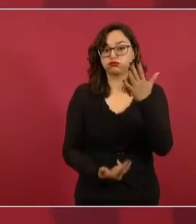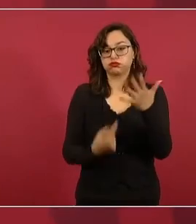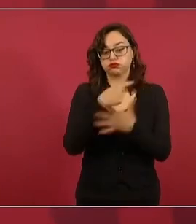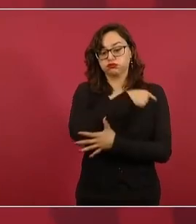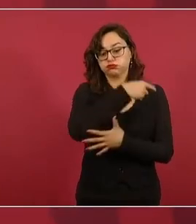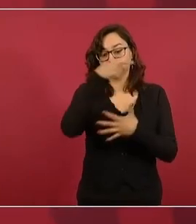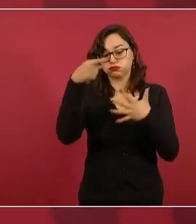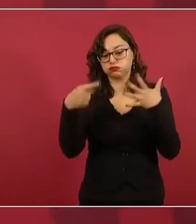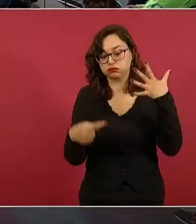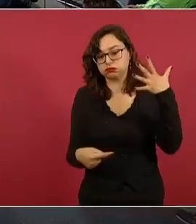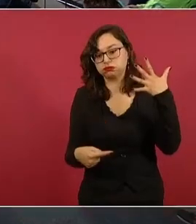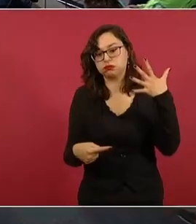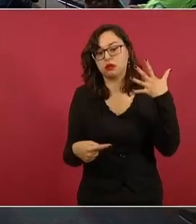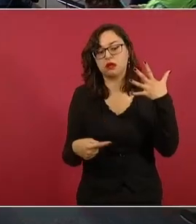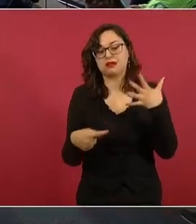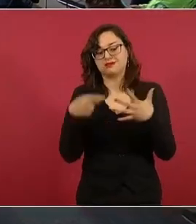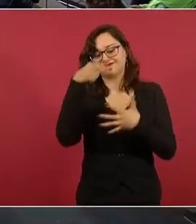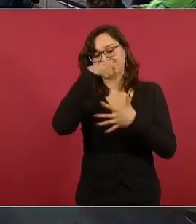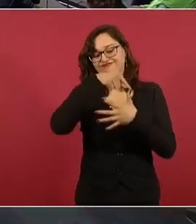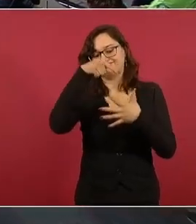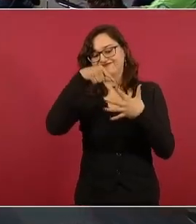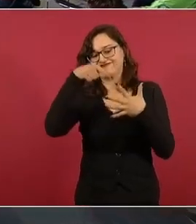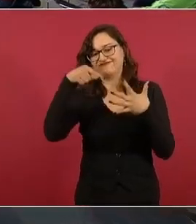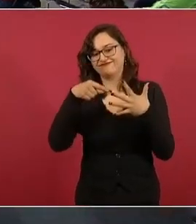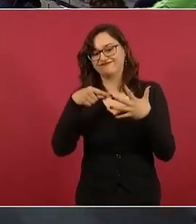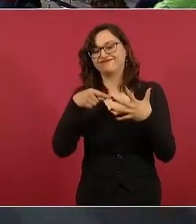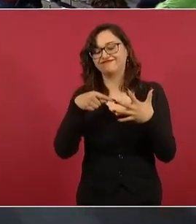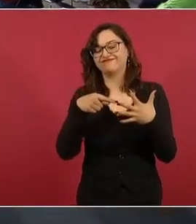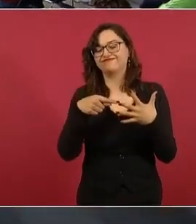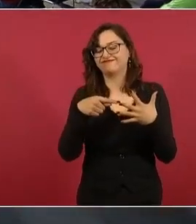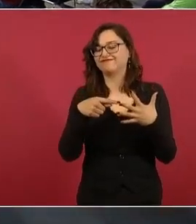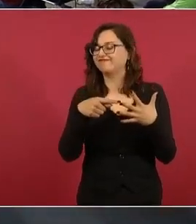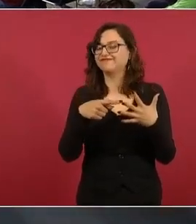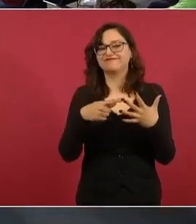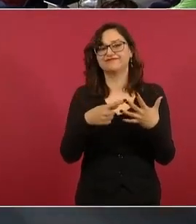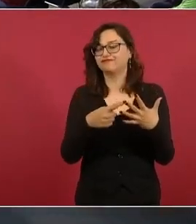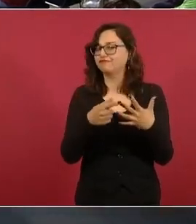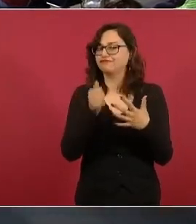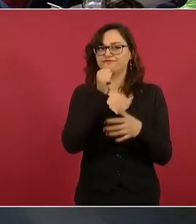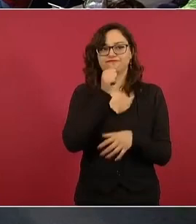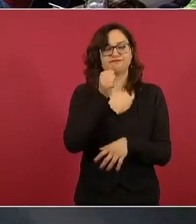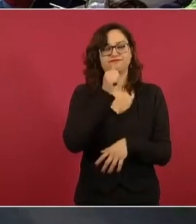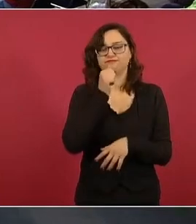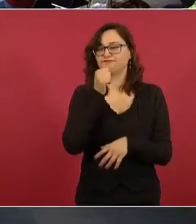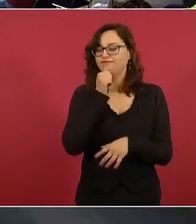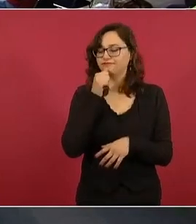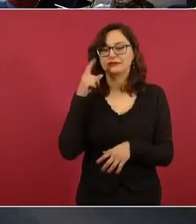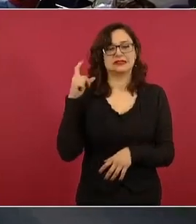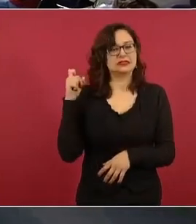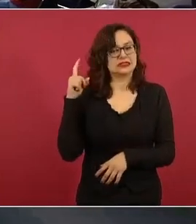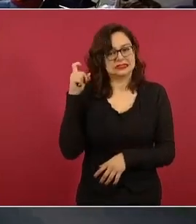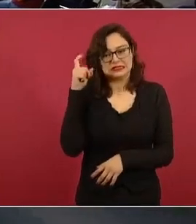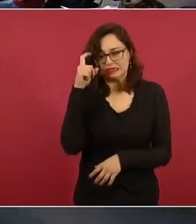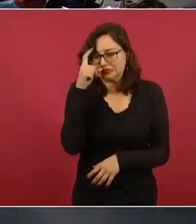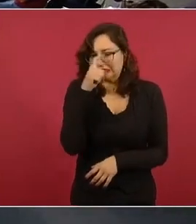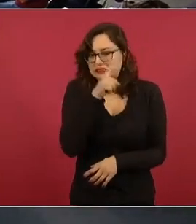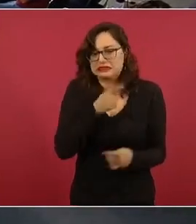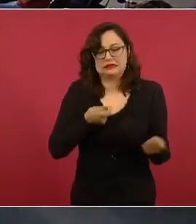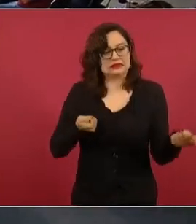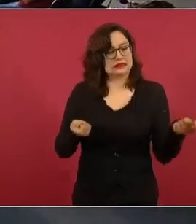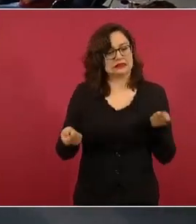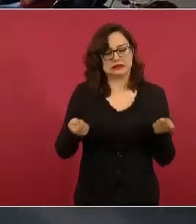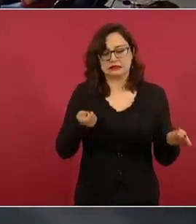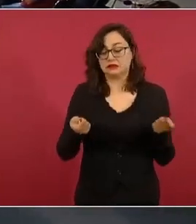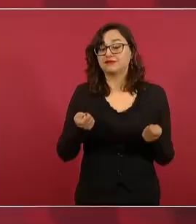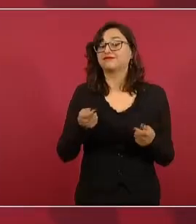sobre todo en los homicidios. Nos ha costado, ya lo he